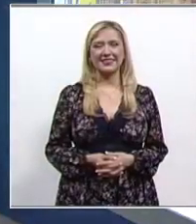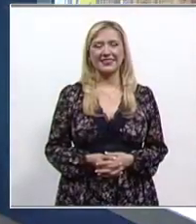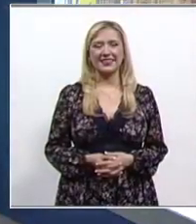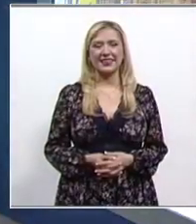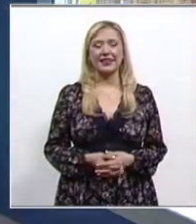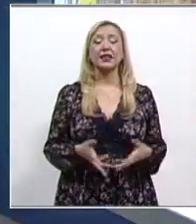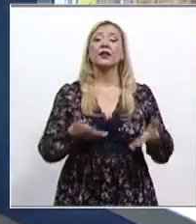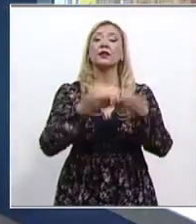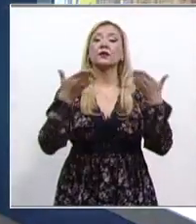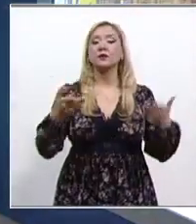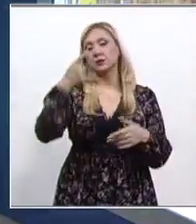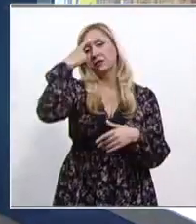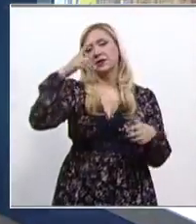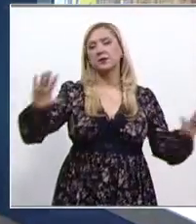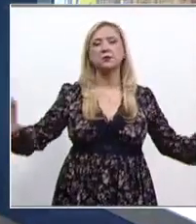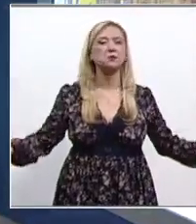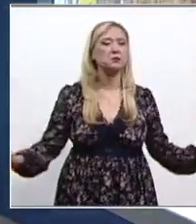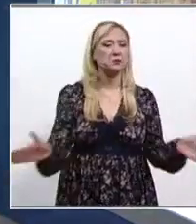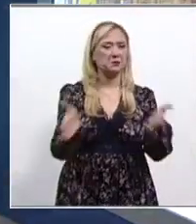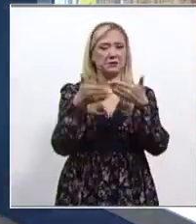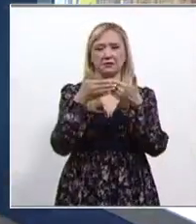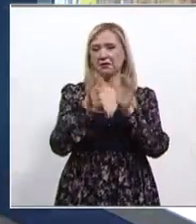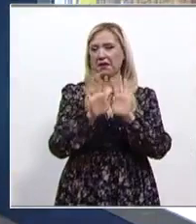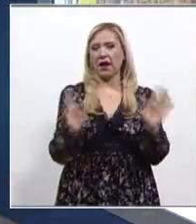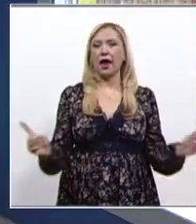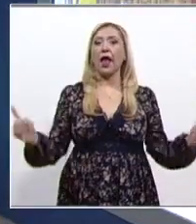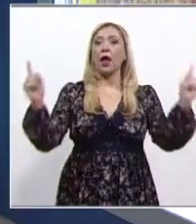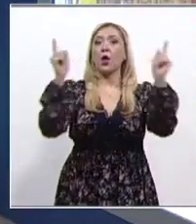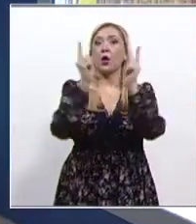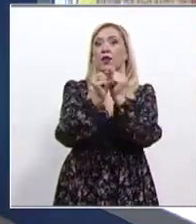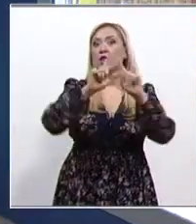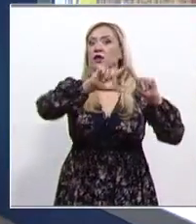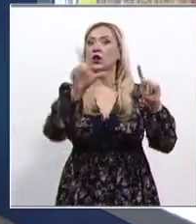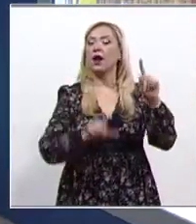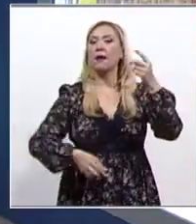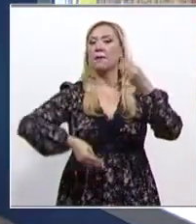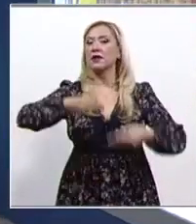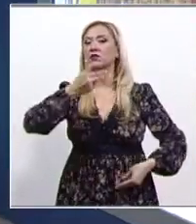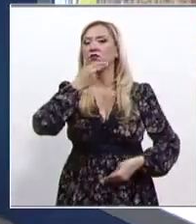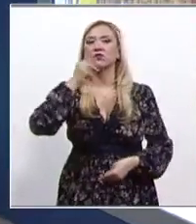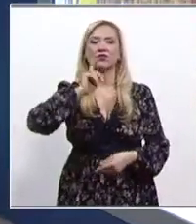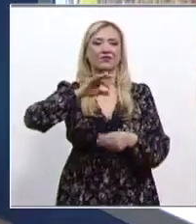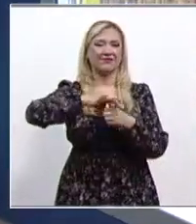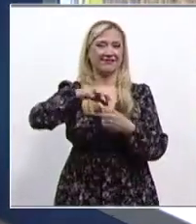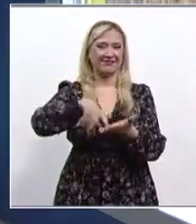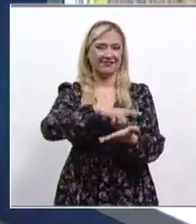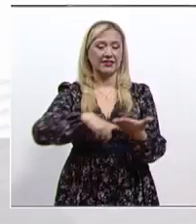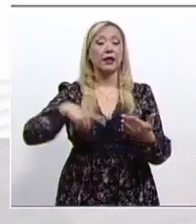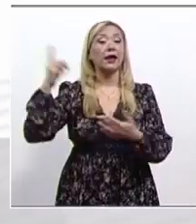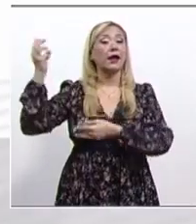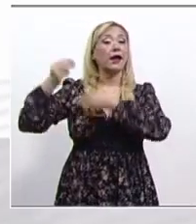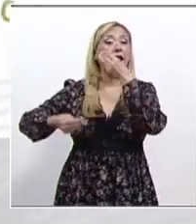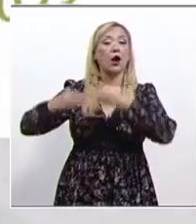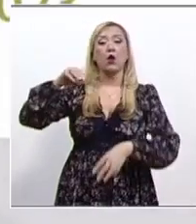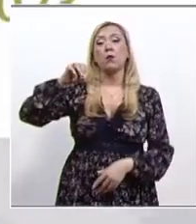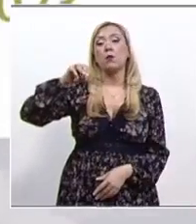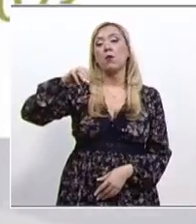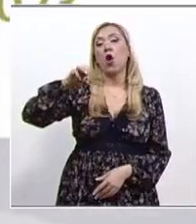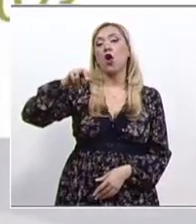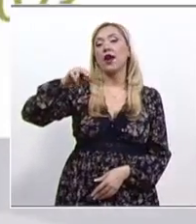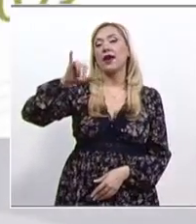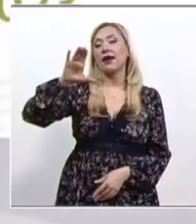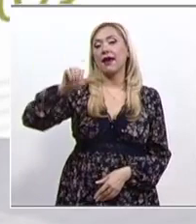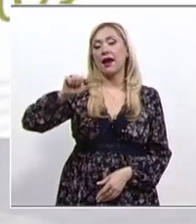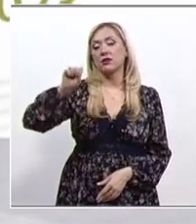Y en el marco de la clausura del Encuentro Nacional de Magistradas y Magistrados Electorales, la magistrada Mónica Aralí Soto Fregoso reconoció